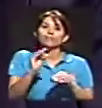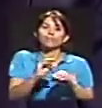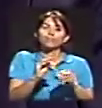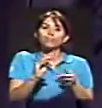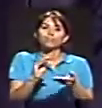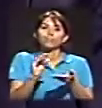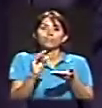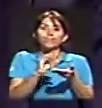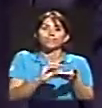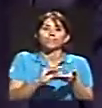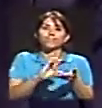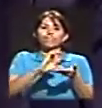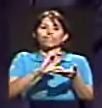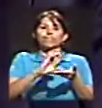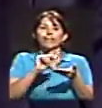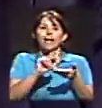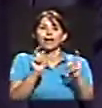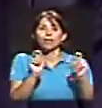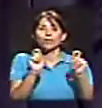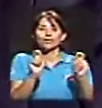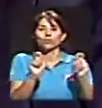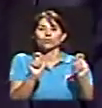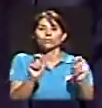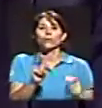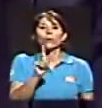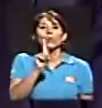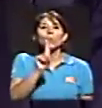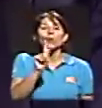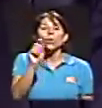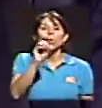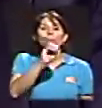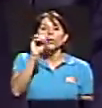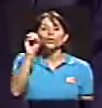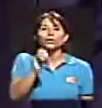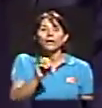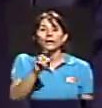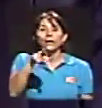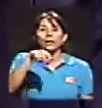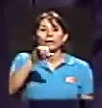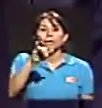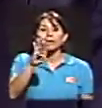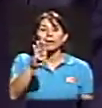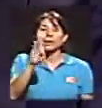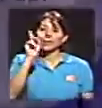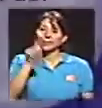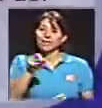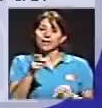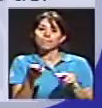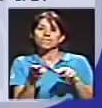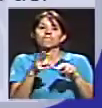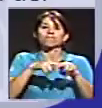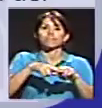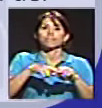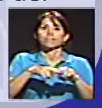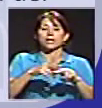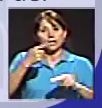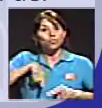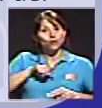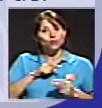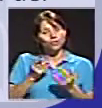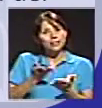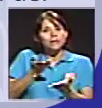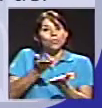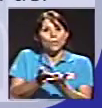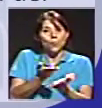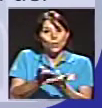a la educación un 1% del PIB. Y estamos haciendo una propuesta ante las circunstancias que